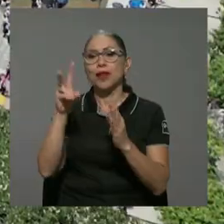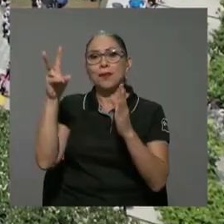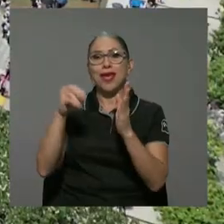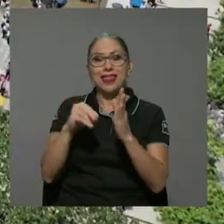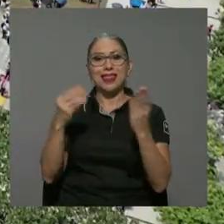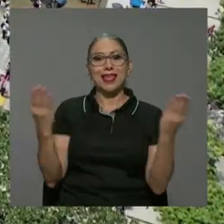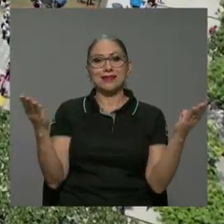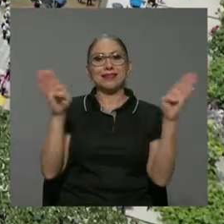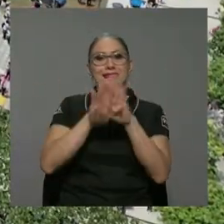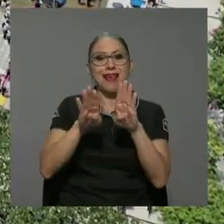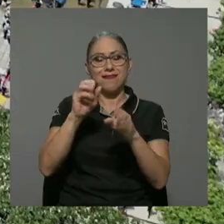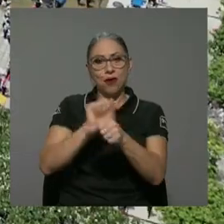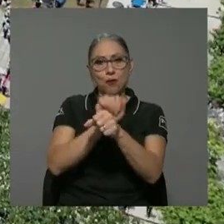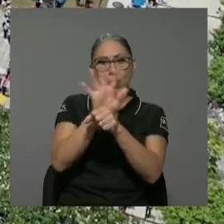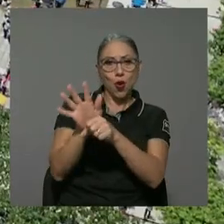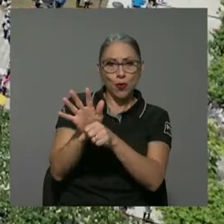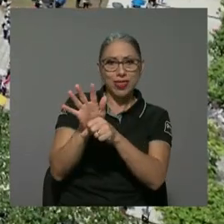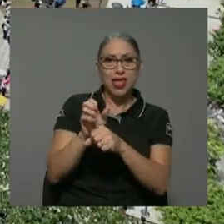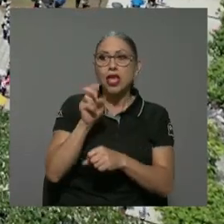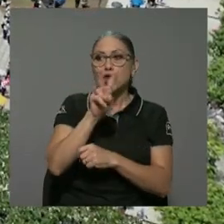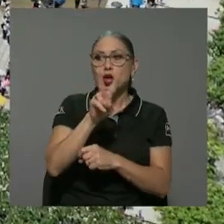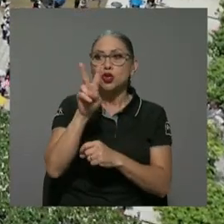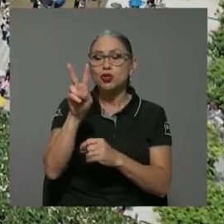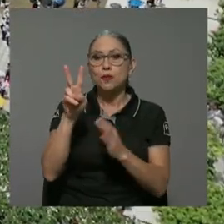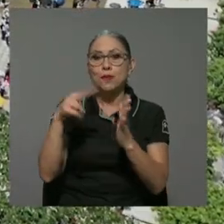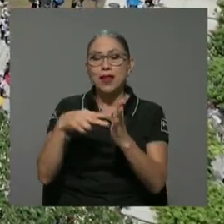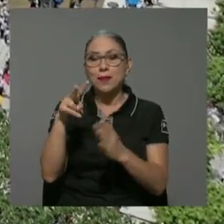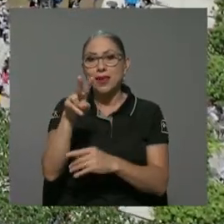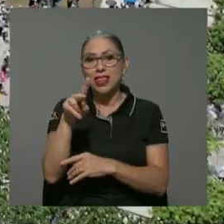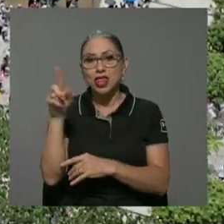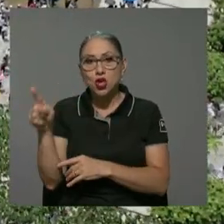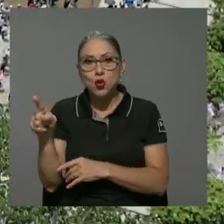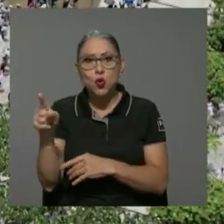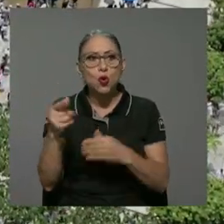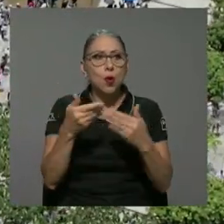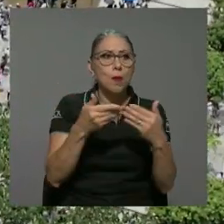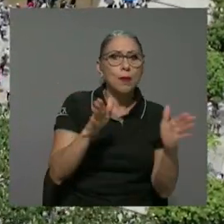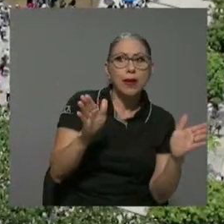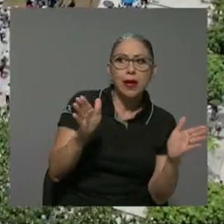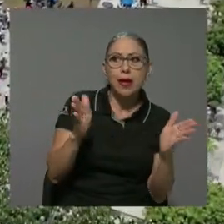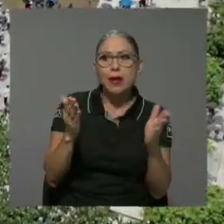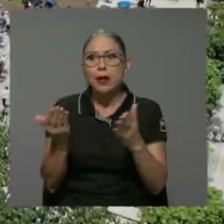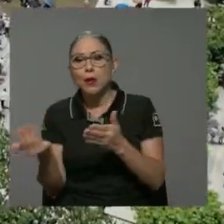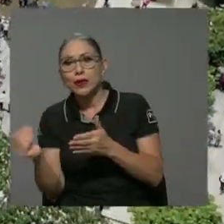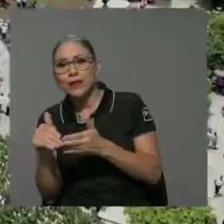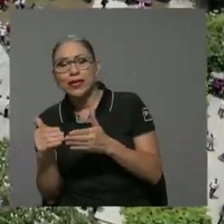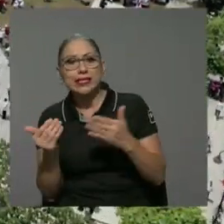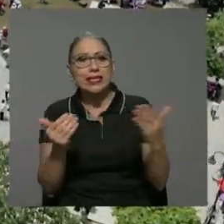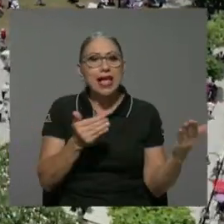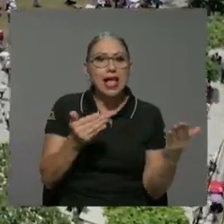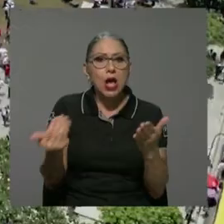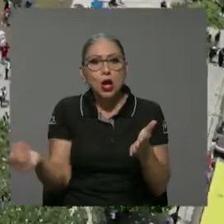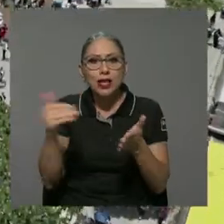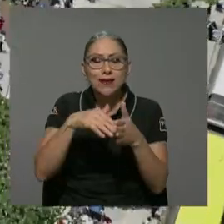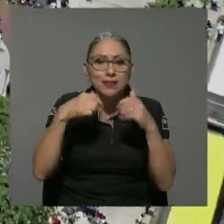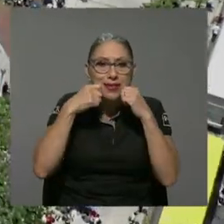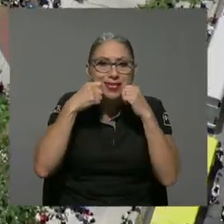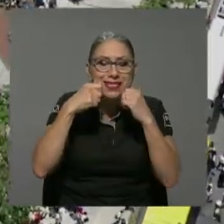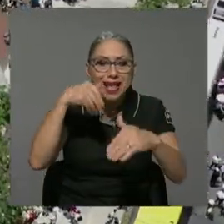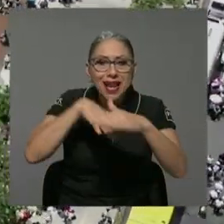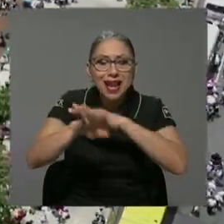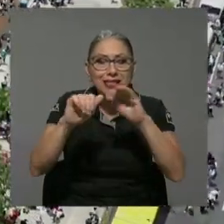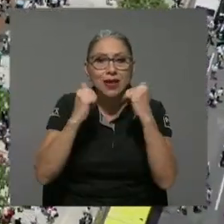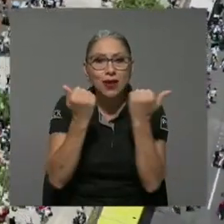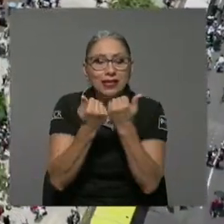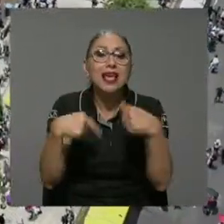una apertura que iba y venía y nos costó, digamos, retomar la presencialidad en las aulas y en el medio las dificultades para conseguir que